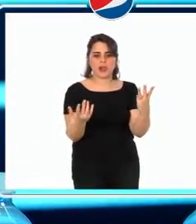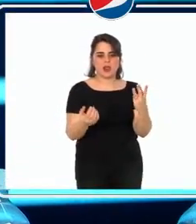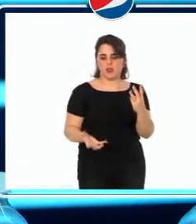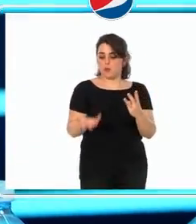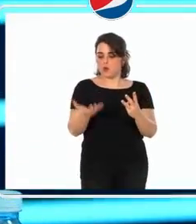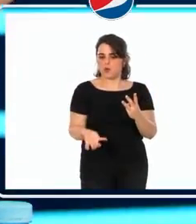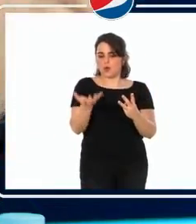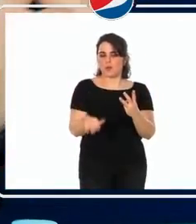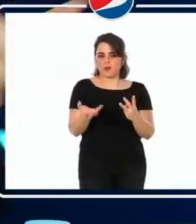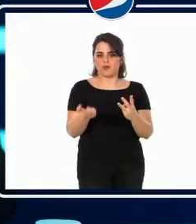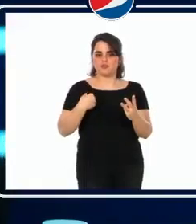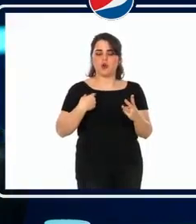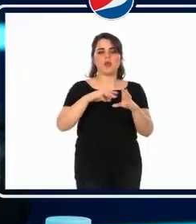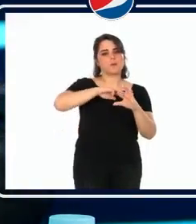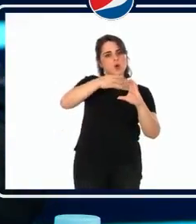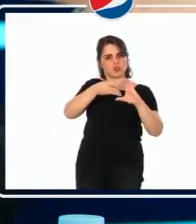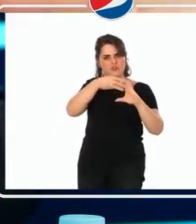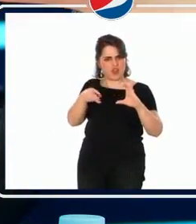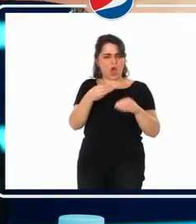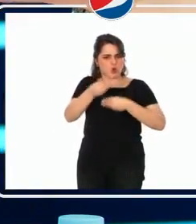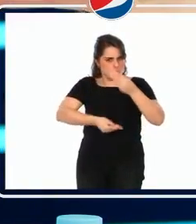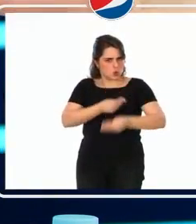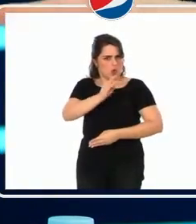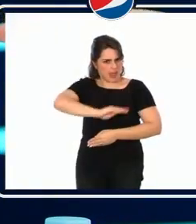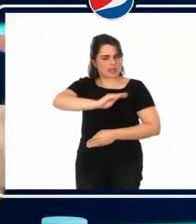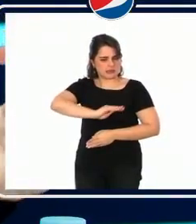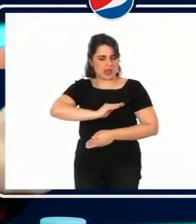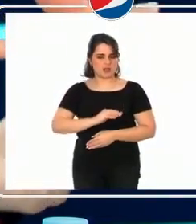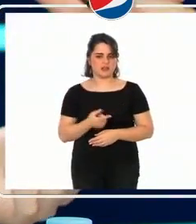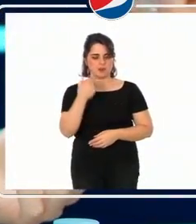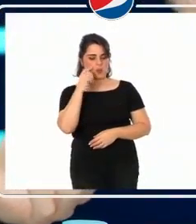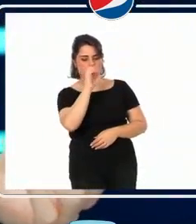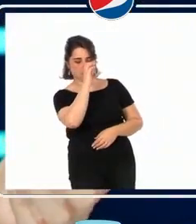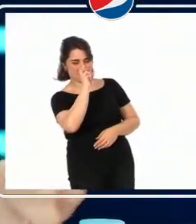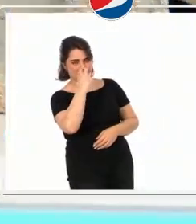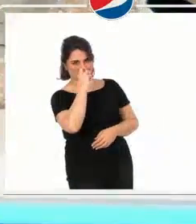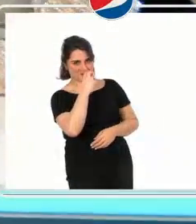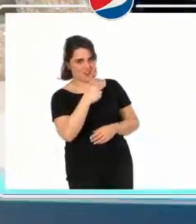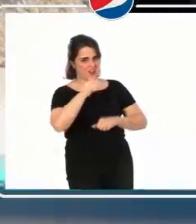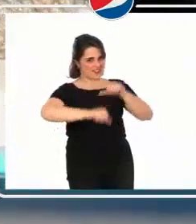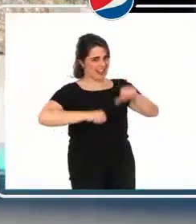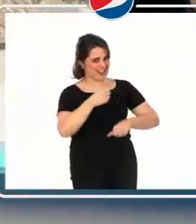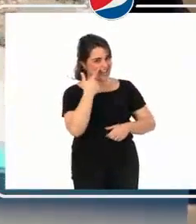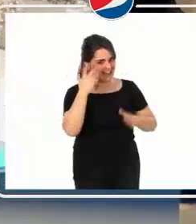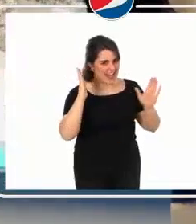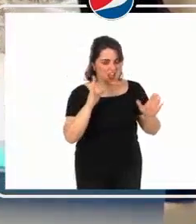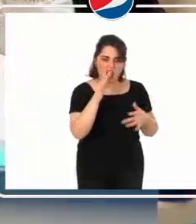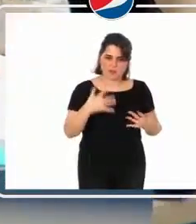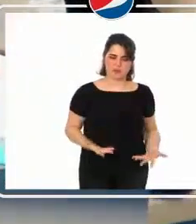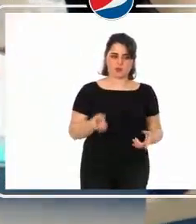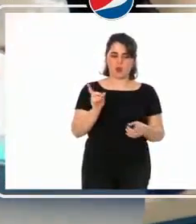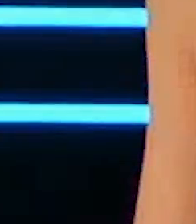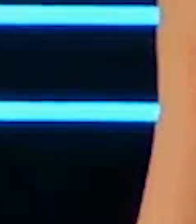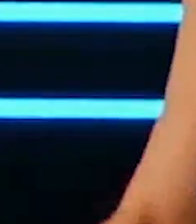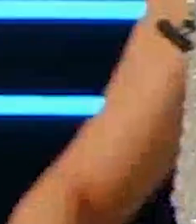yo uso bastante Spotify. O sea, no es la típica promo. Abierto que no, Tinder, que yo lo veo desde aquí. No. Yo con el Spotify. A esta hora no. La mía más escuchada